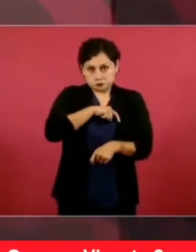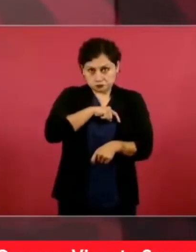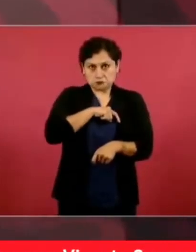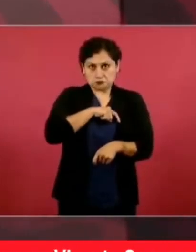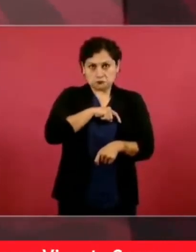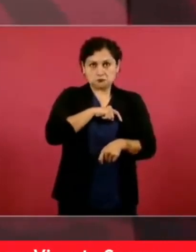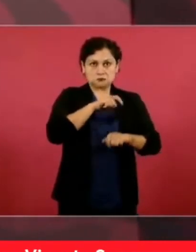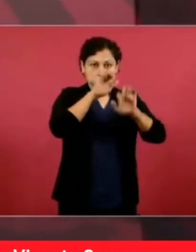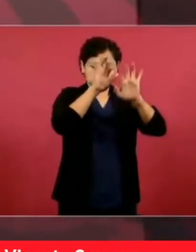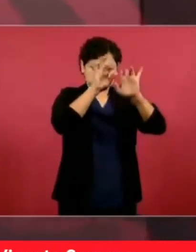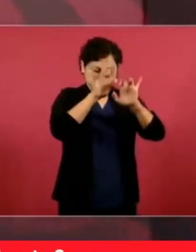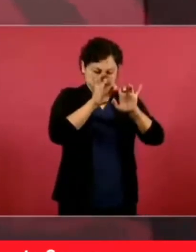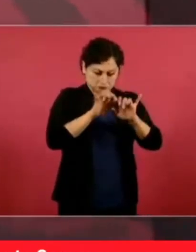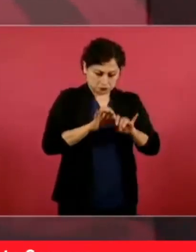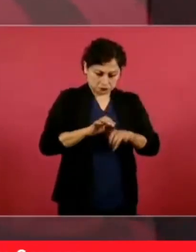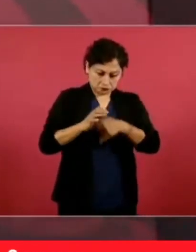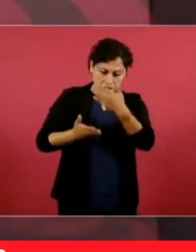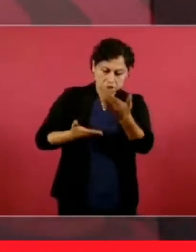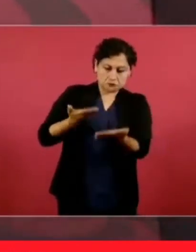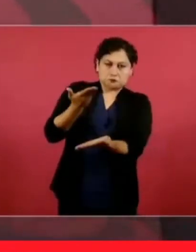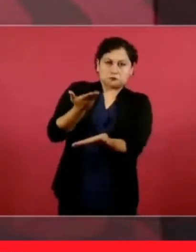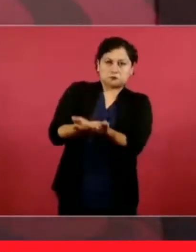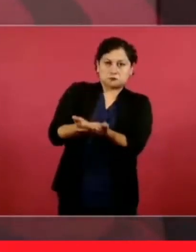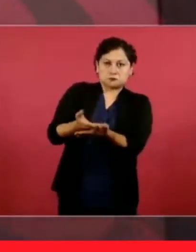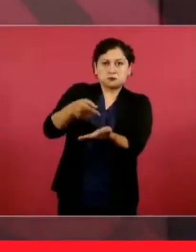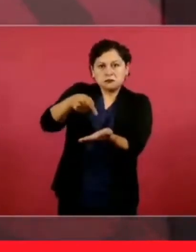de reforma a la Constitución